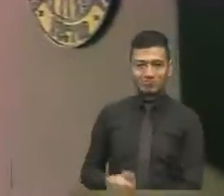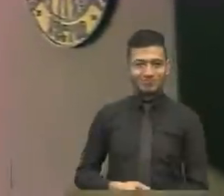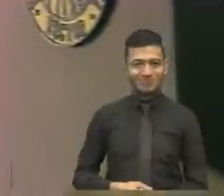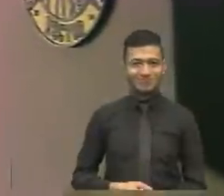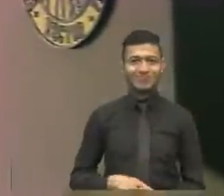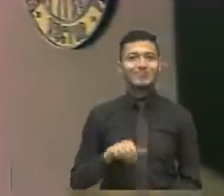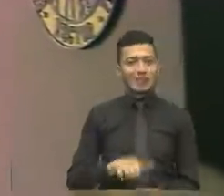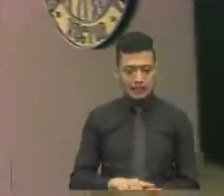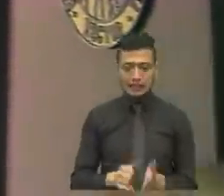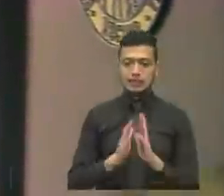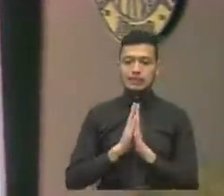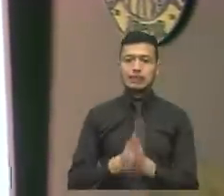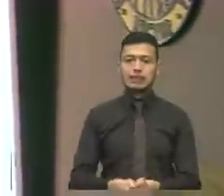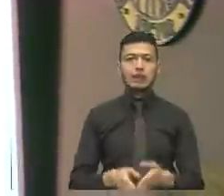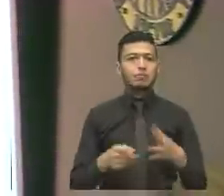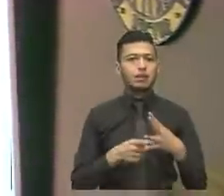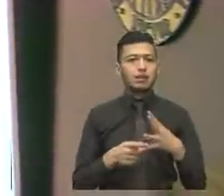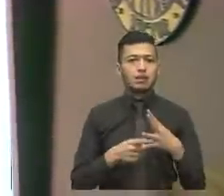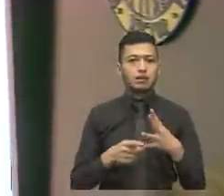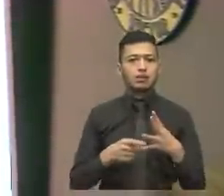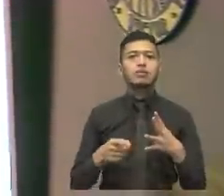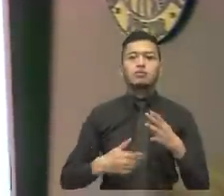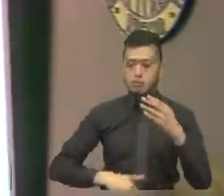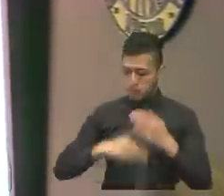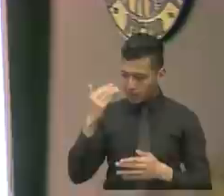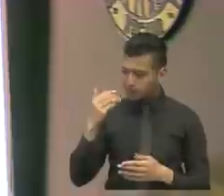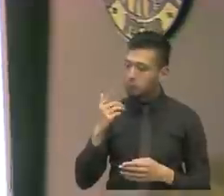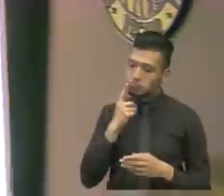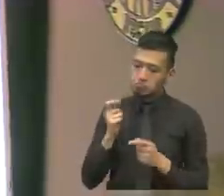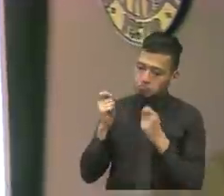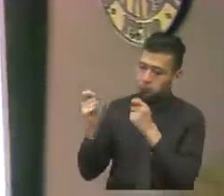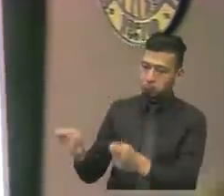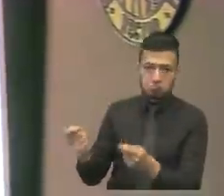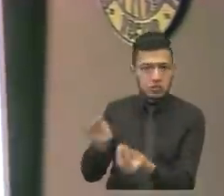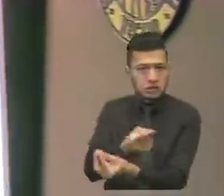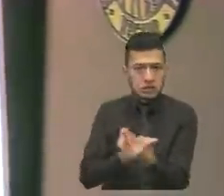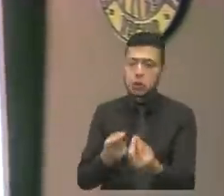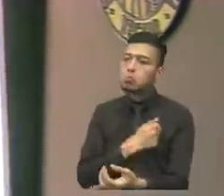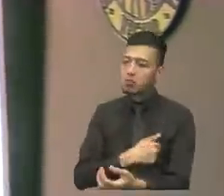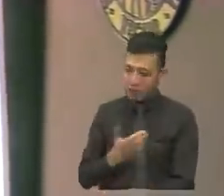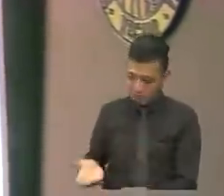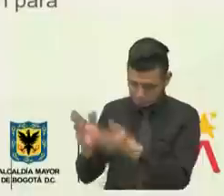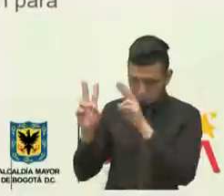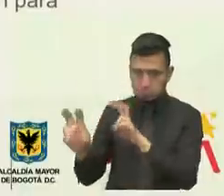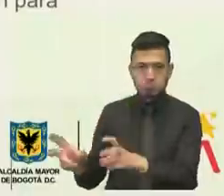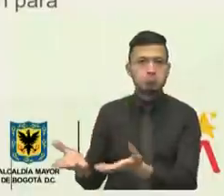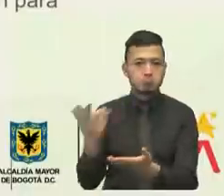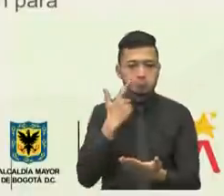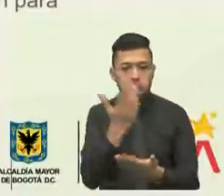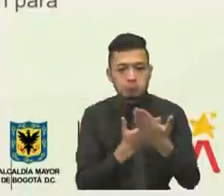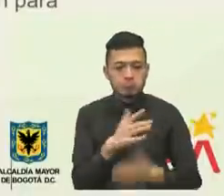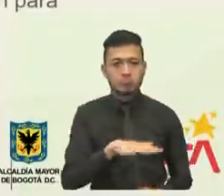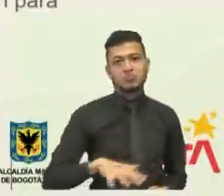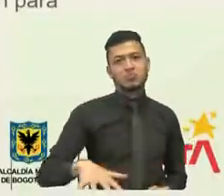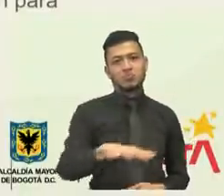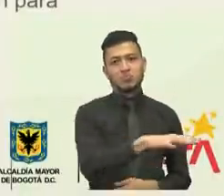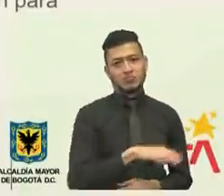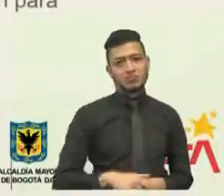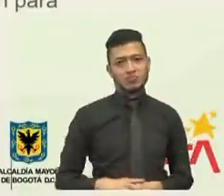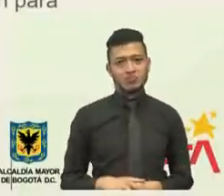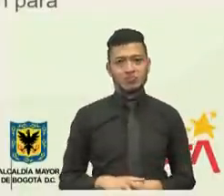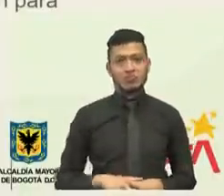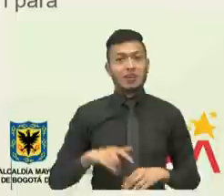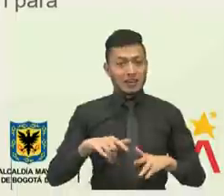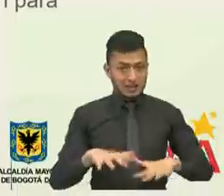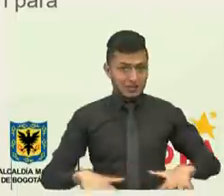diciembre. Con lo cual, en esta fase 3, nuevamente, el IDU, el